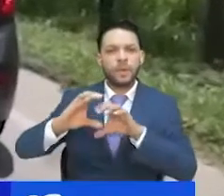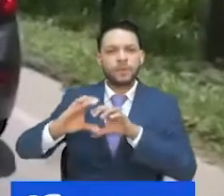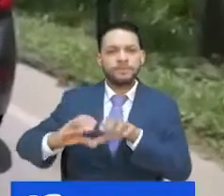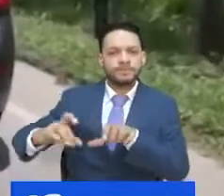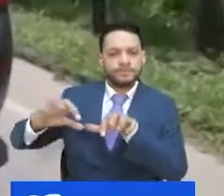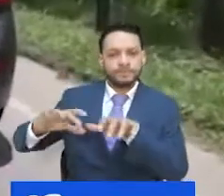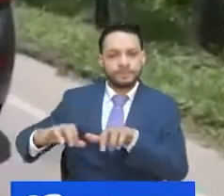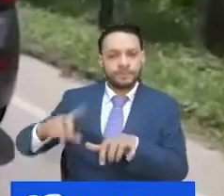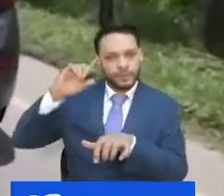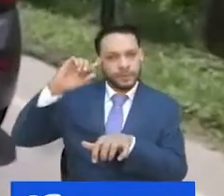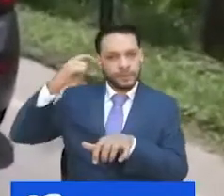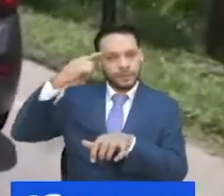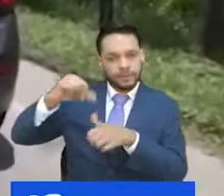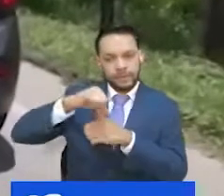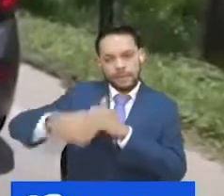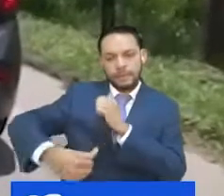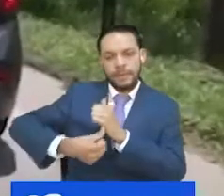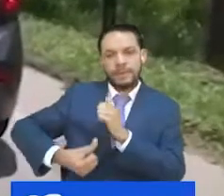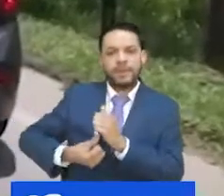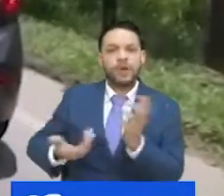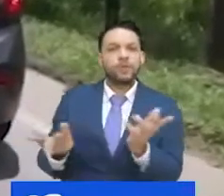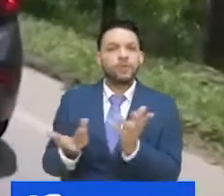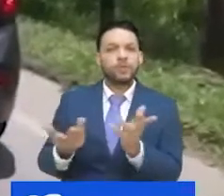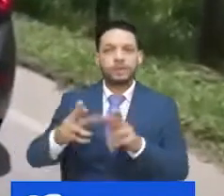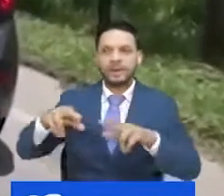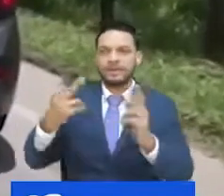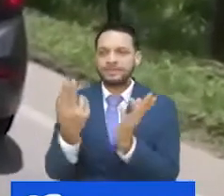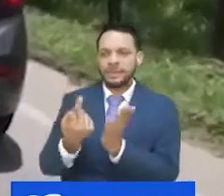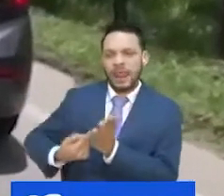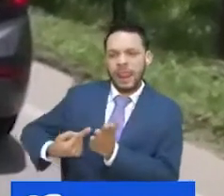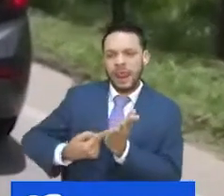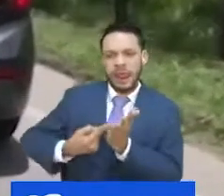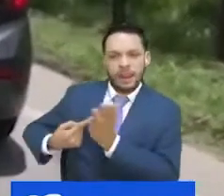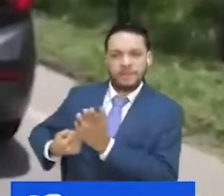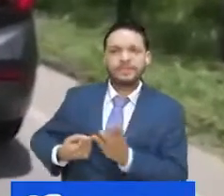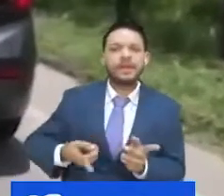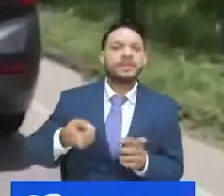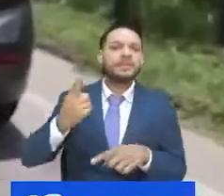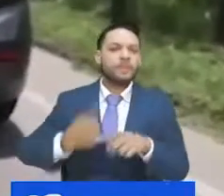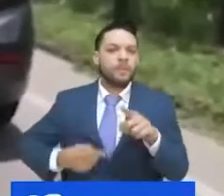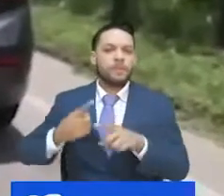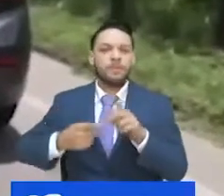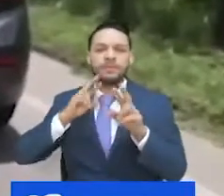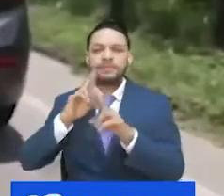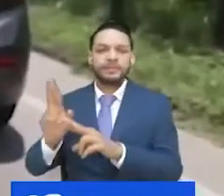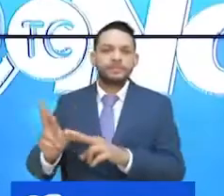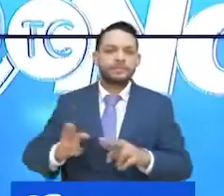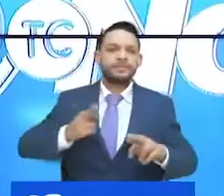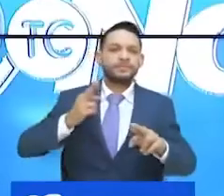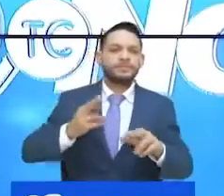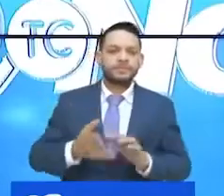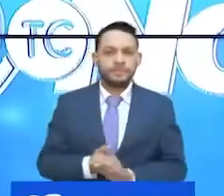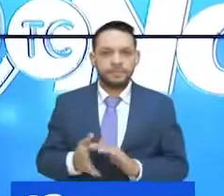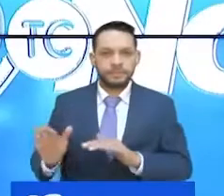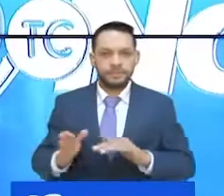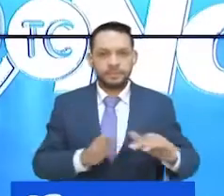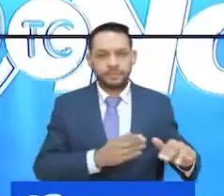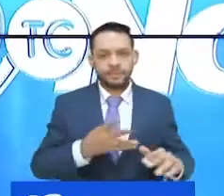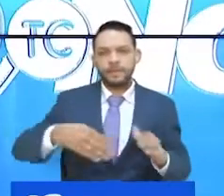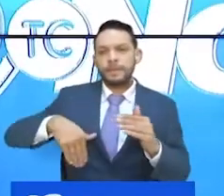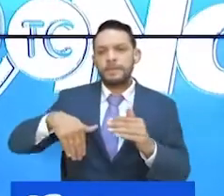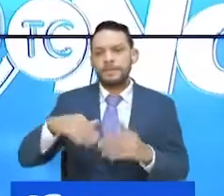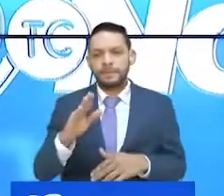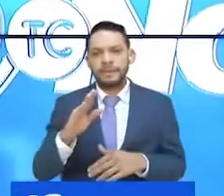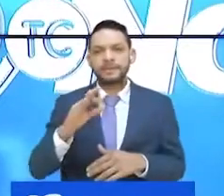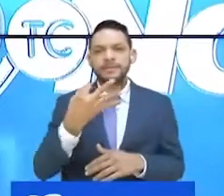gobierno, John Jairo Castaño Flores, pero se encontraba realizando un consejo de seguridad extraordinario en La Merced. Más de 300